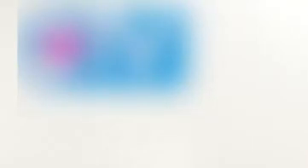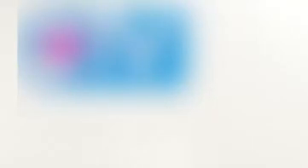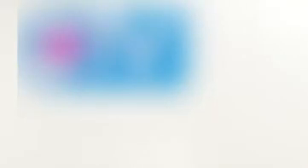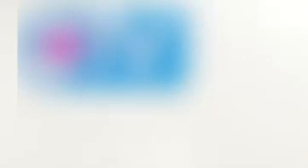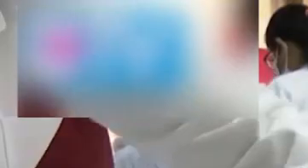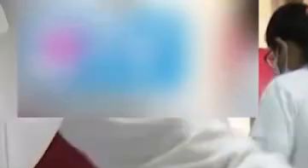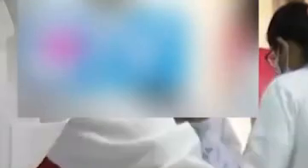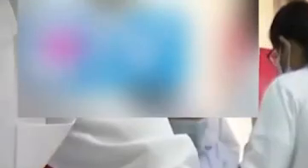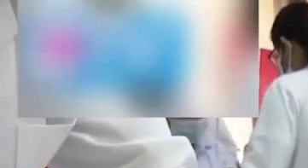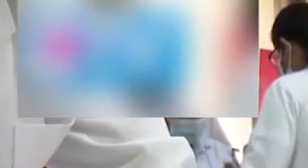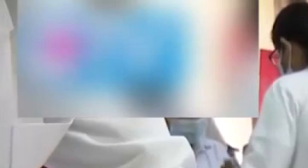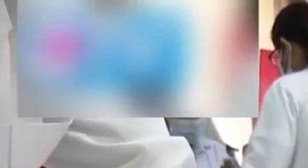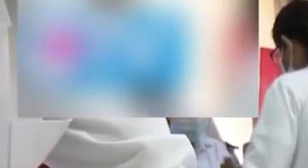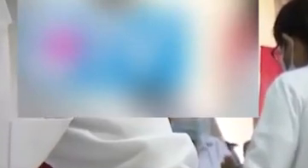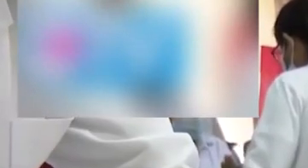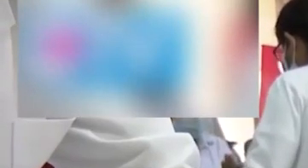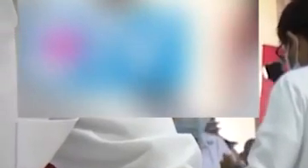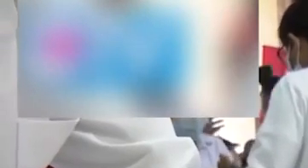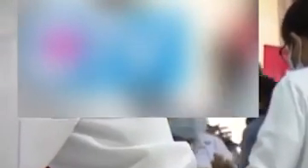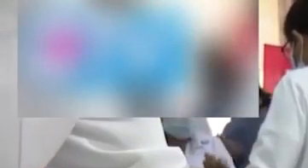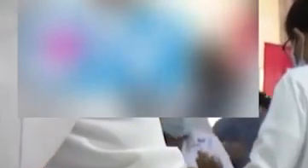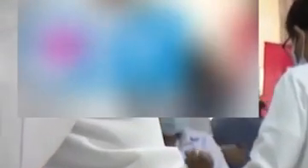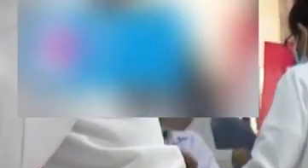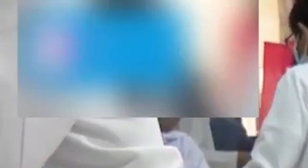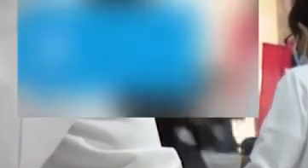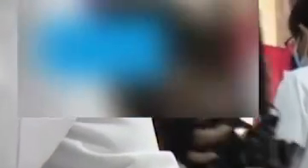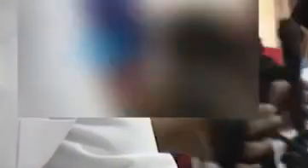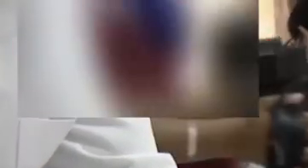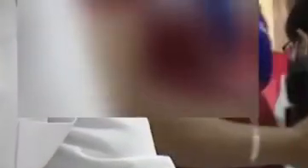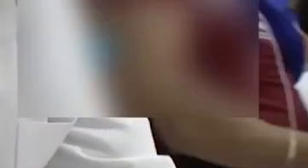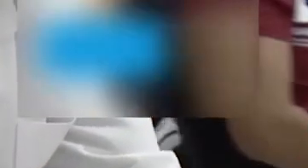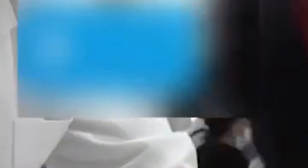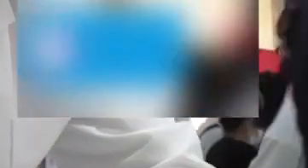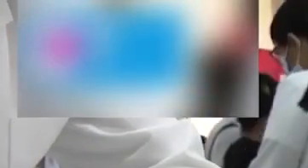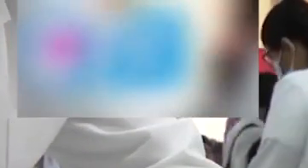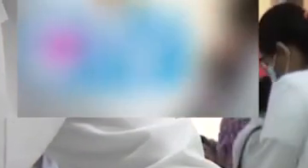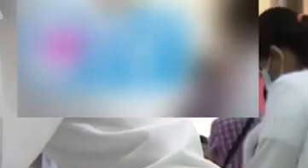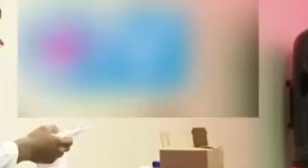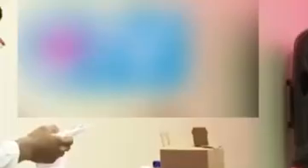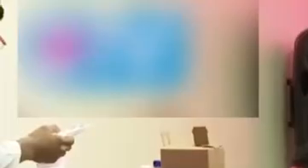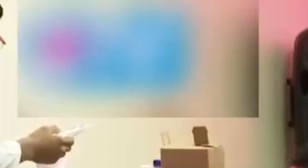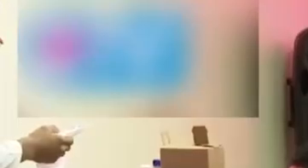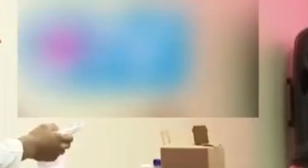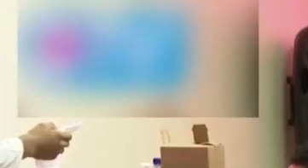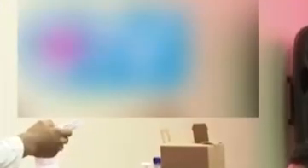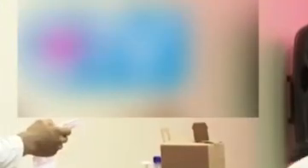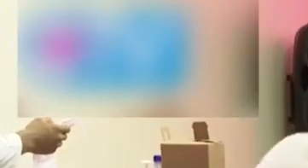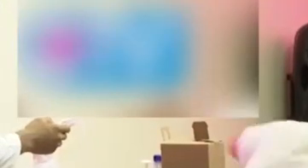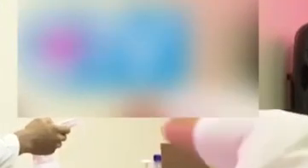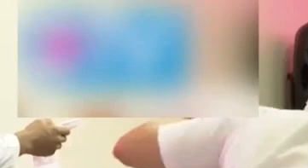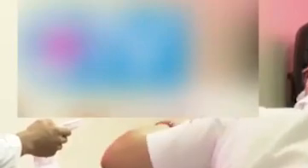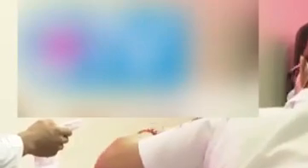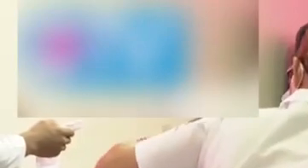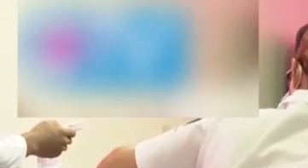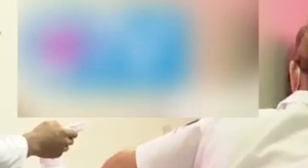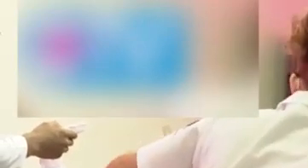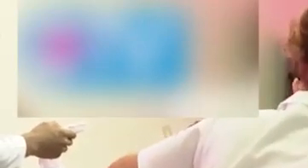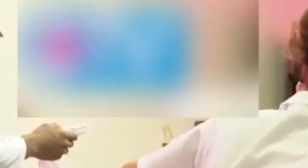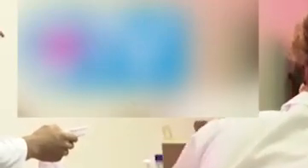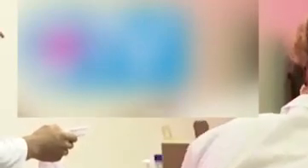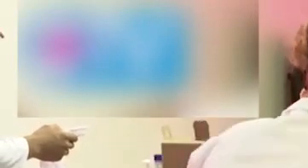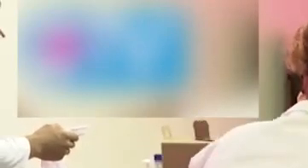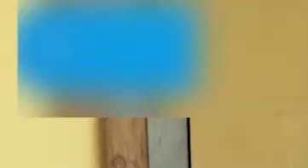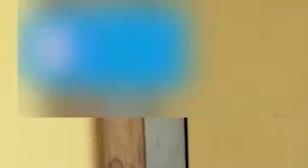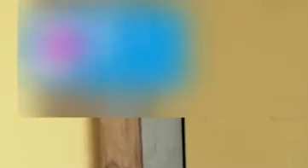primeras dosis al personal de salud y primera línea de puestos fronterizos. En el Distrito 7 de Managua, en el